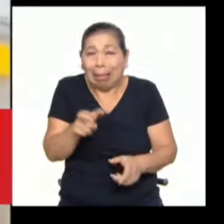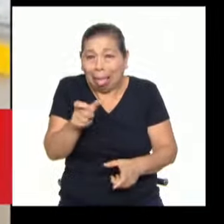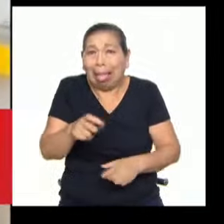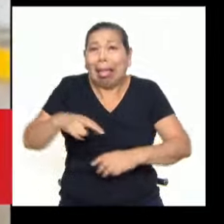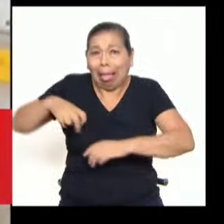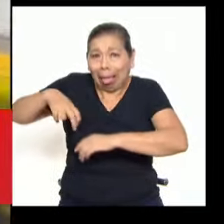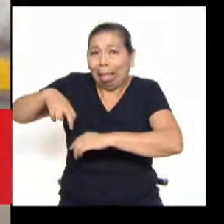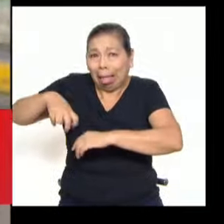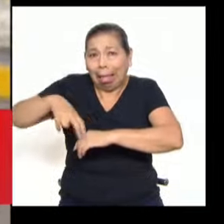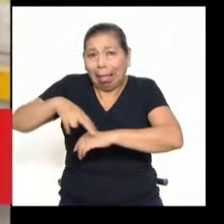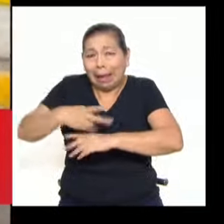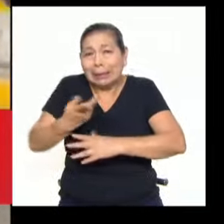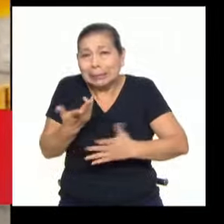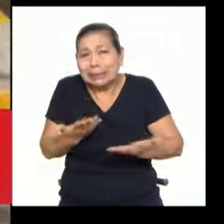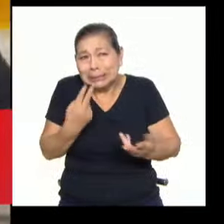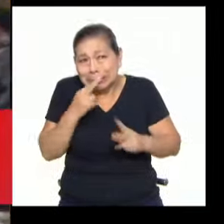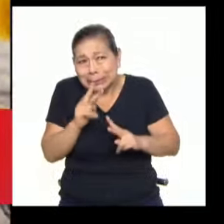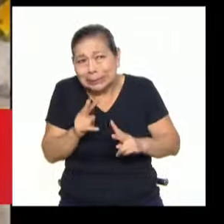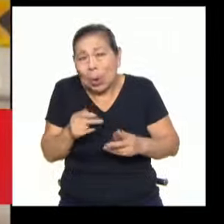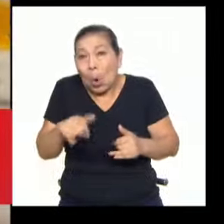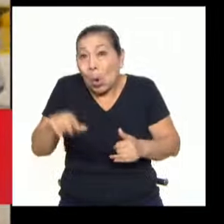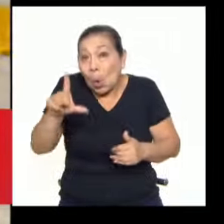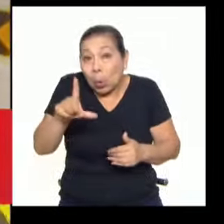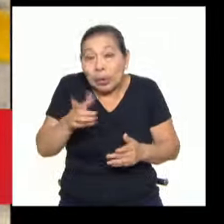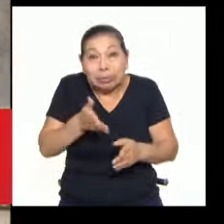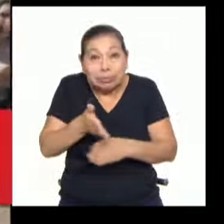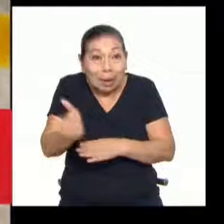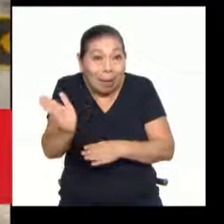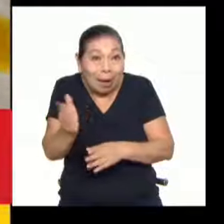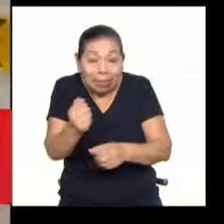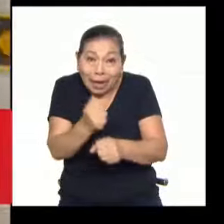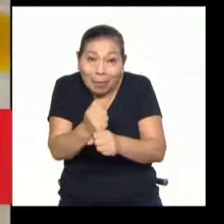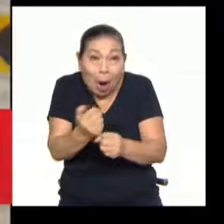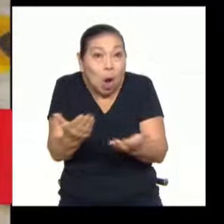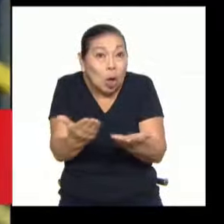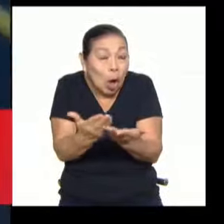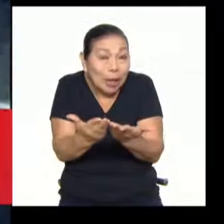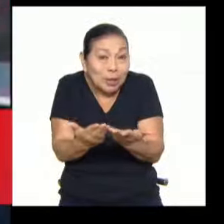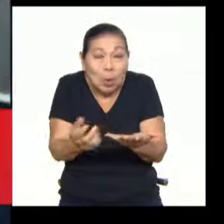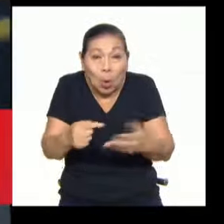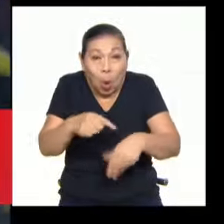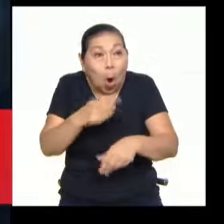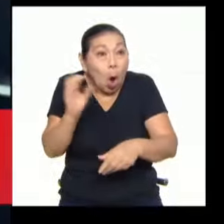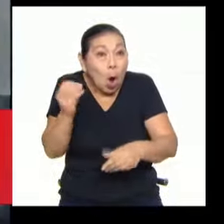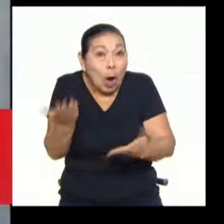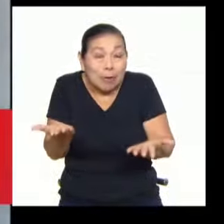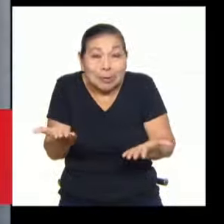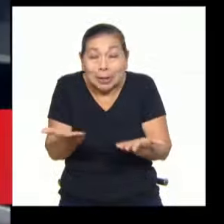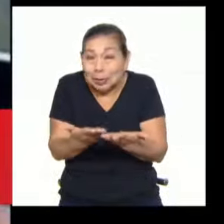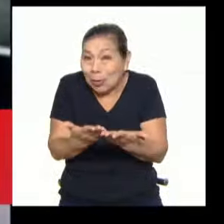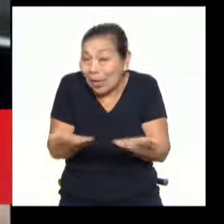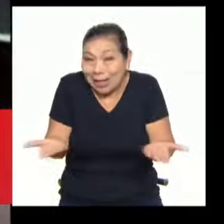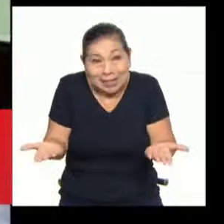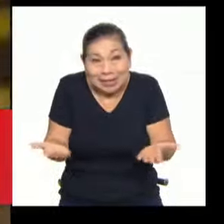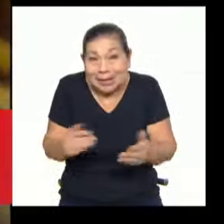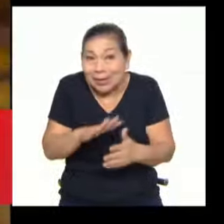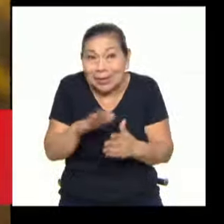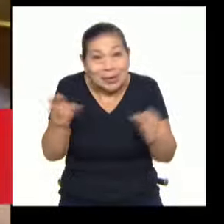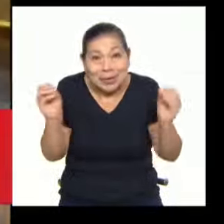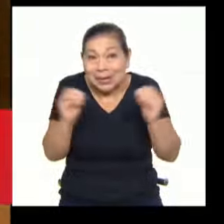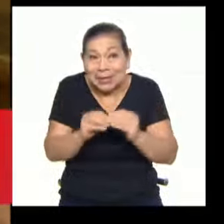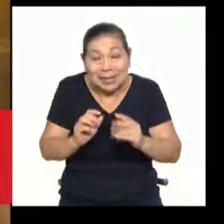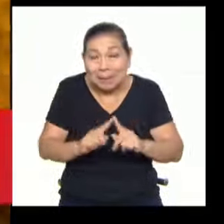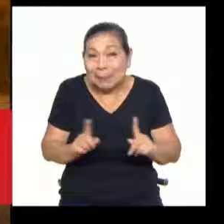personas se tienen que bajar, corriendo. Obviamente, María Fernanda, hoy es lunes, tienen que ir al trabajo, al colegio. Mira, son jóvenes, de repente escolares, que el tiempo les